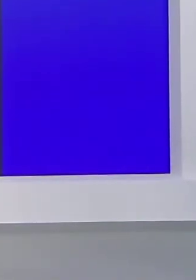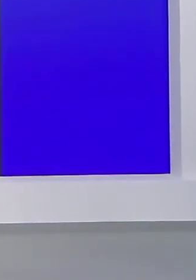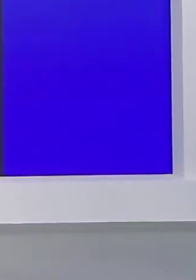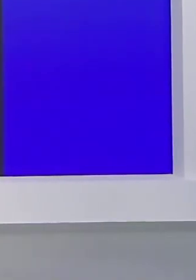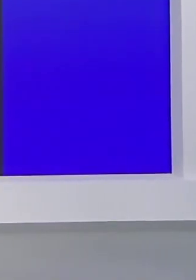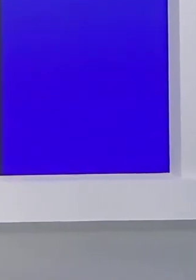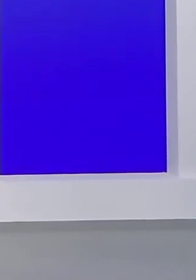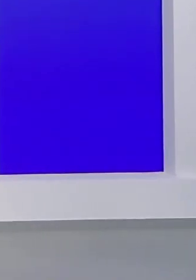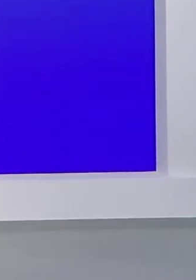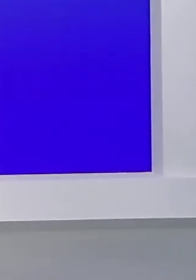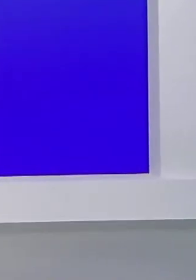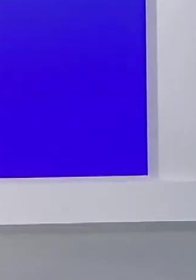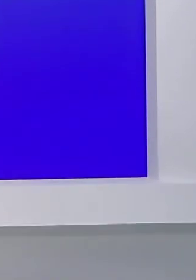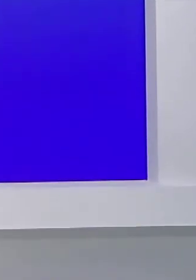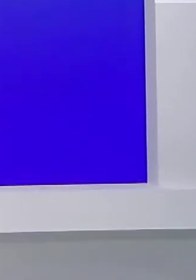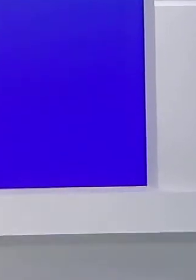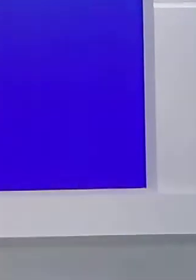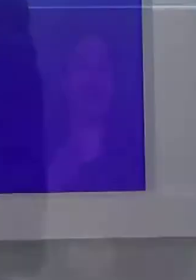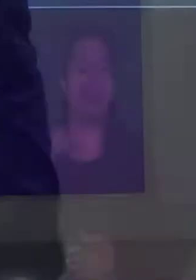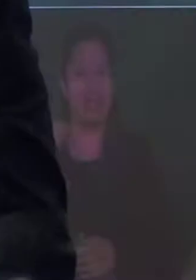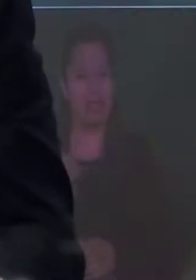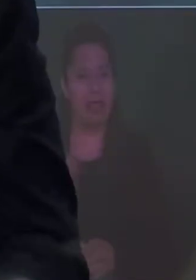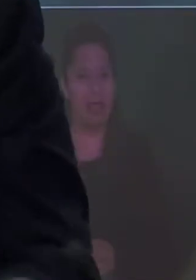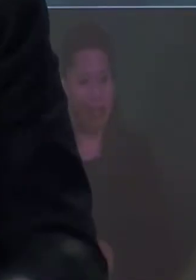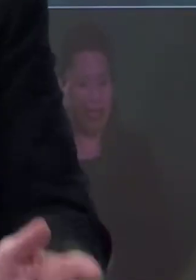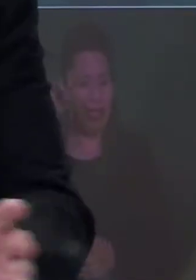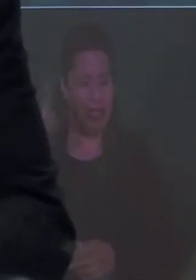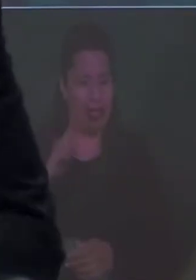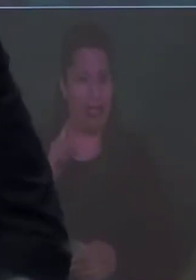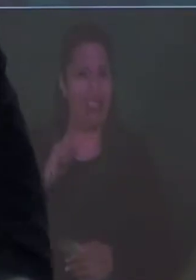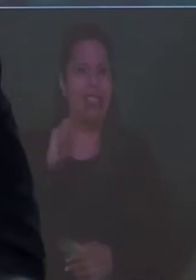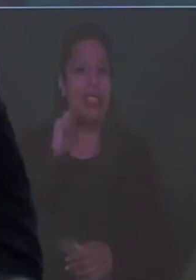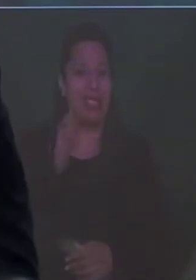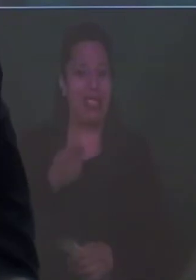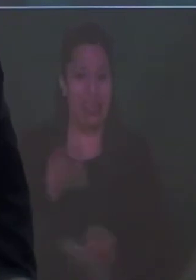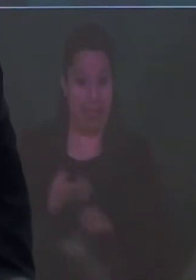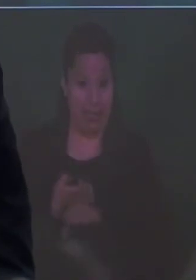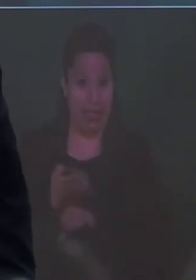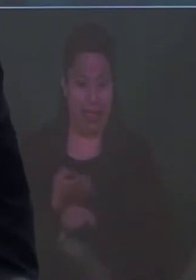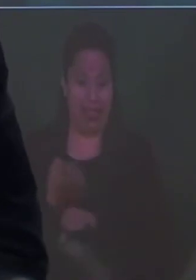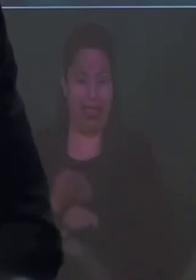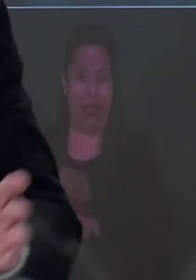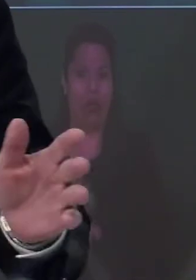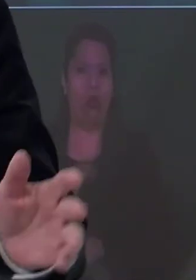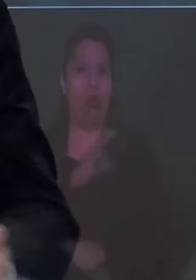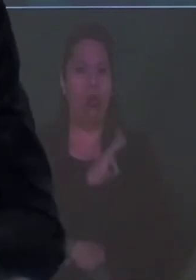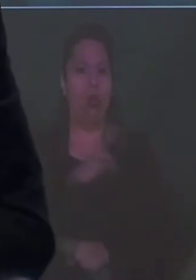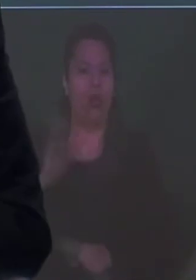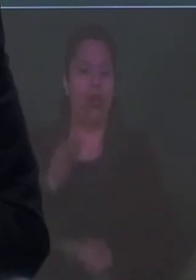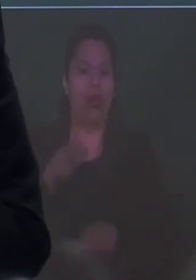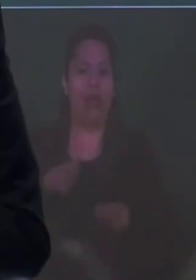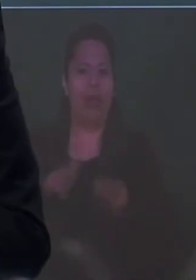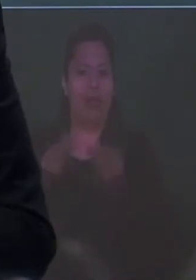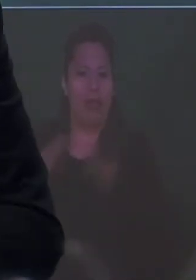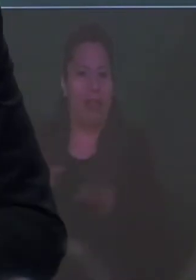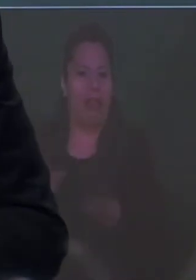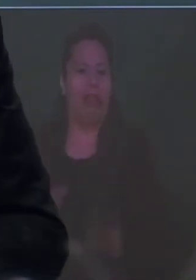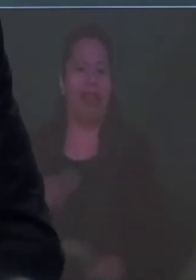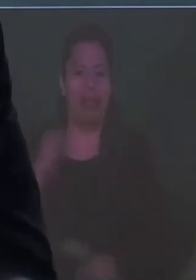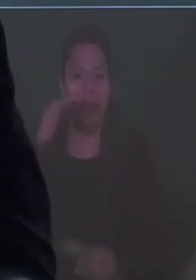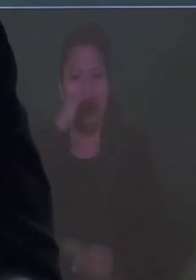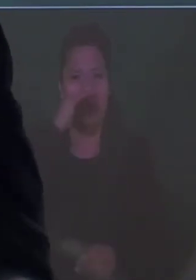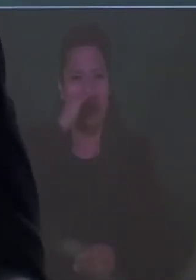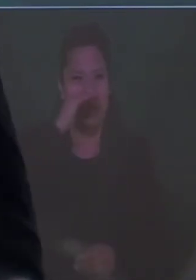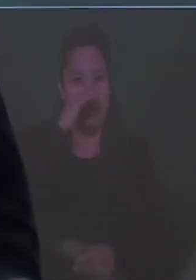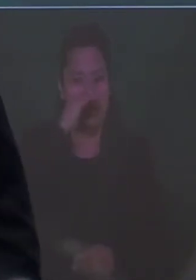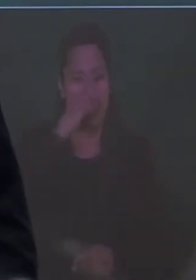por los gobernadores de morena y además felicitado y reconocido por el ejército con quien ha hecho una alianza de la